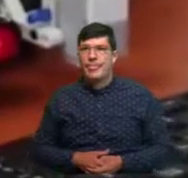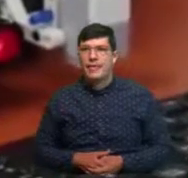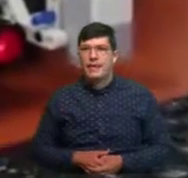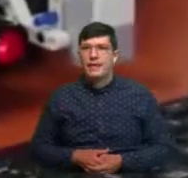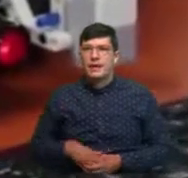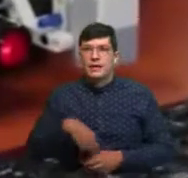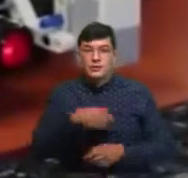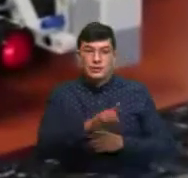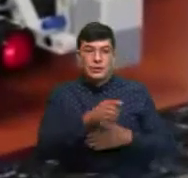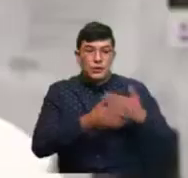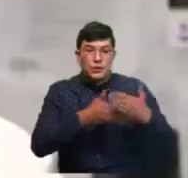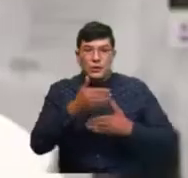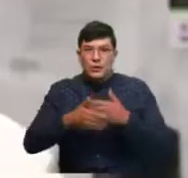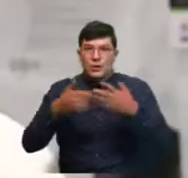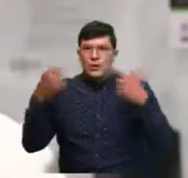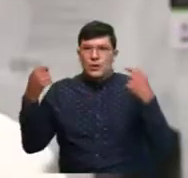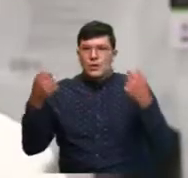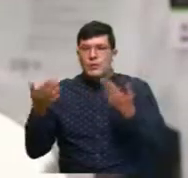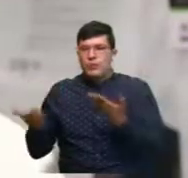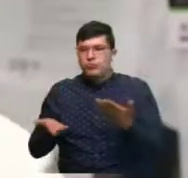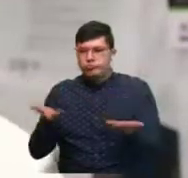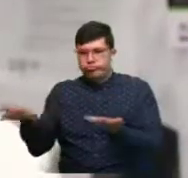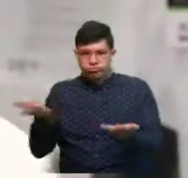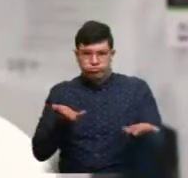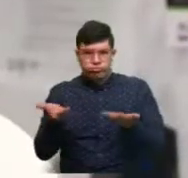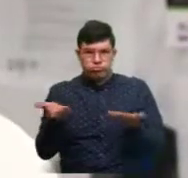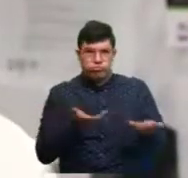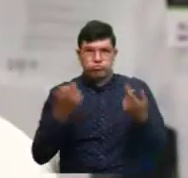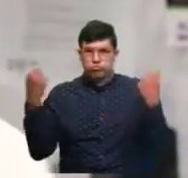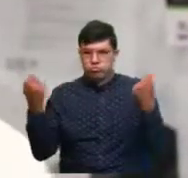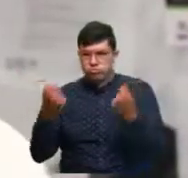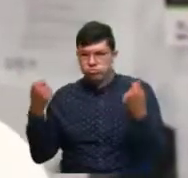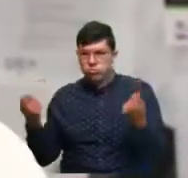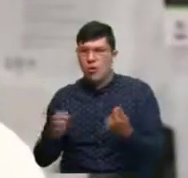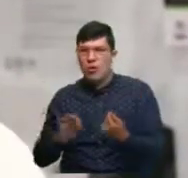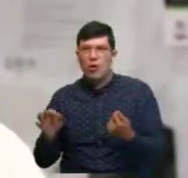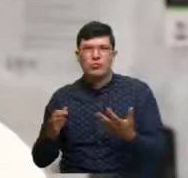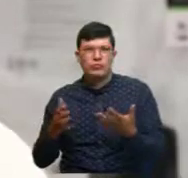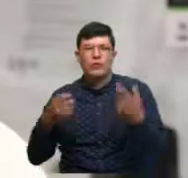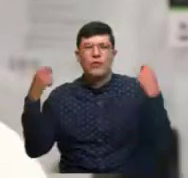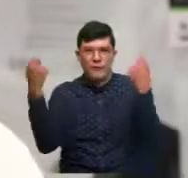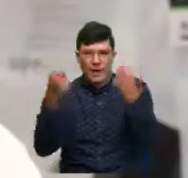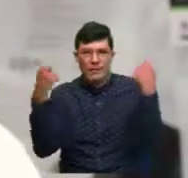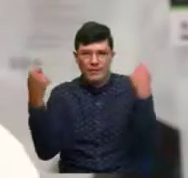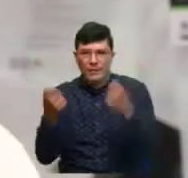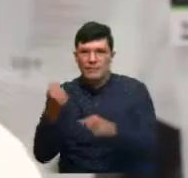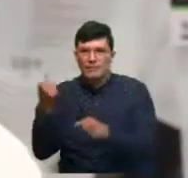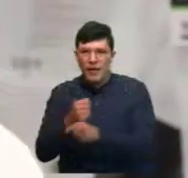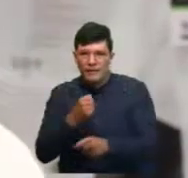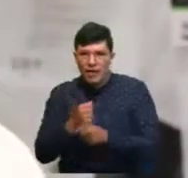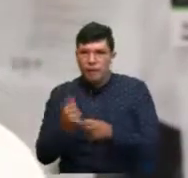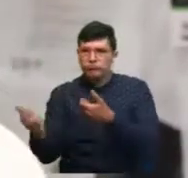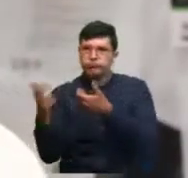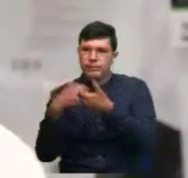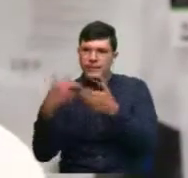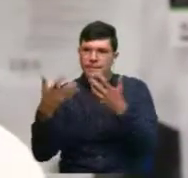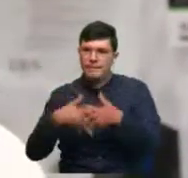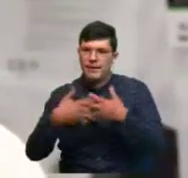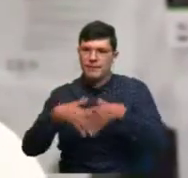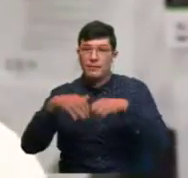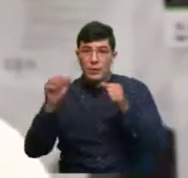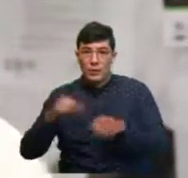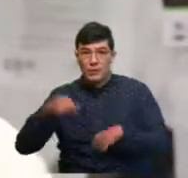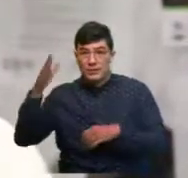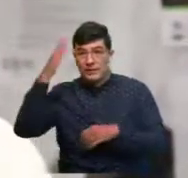subasta inversa, un proceso que la Secretaría de Educación inició justamente para poder